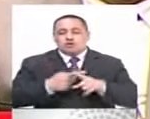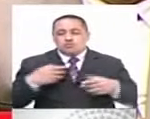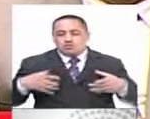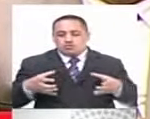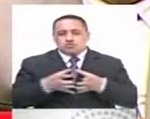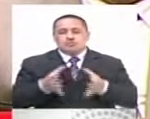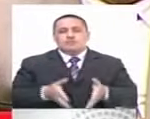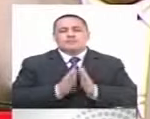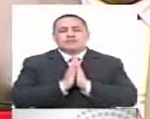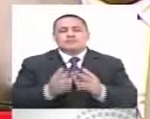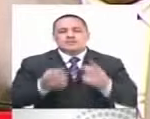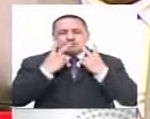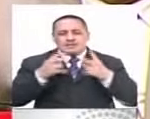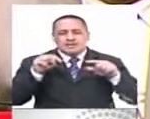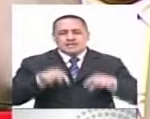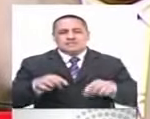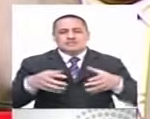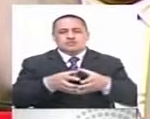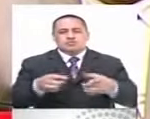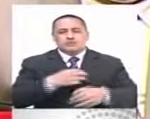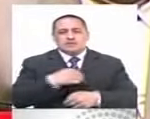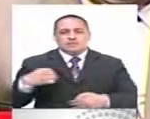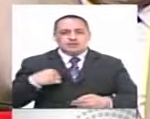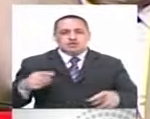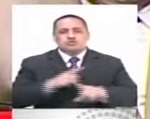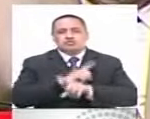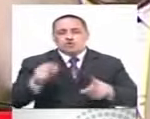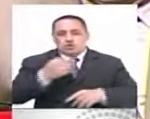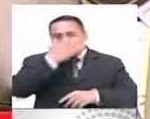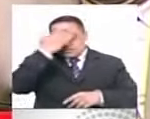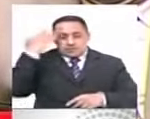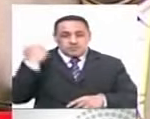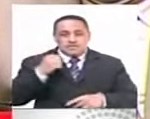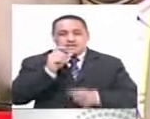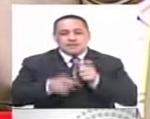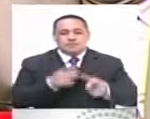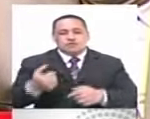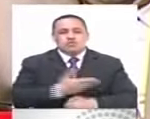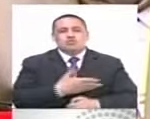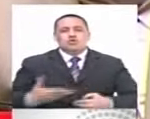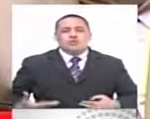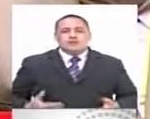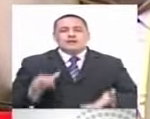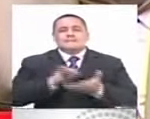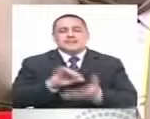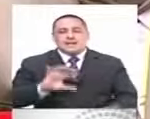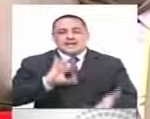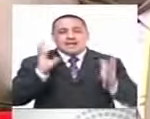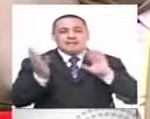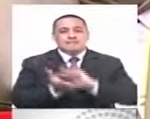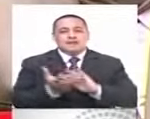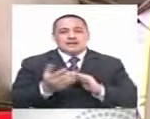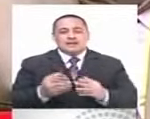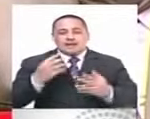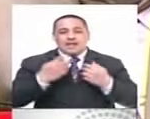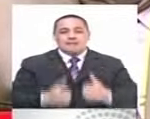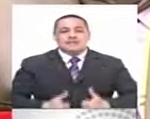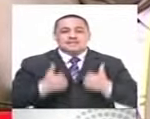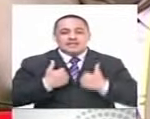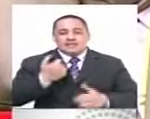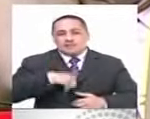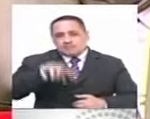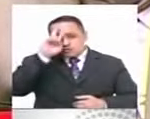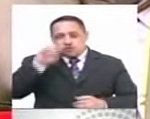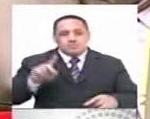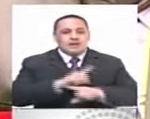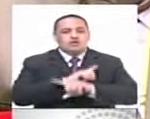bancada exigimos que este gabinete no olvide que el pueblo eligió un gobierno para cambiar el rostro del Perú,